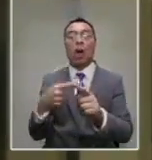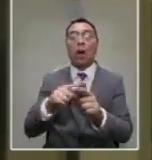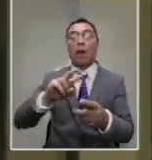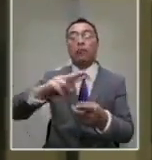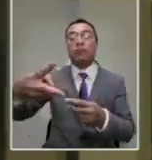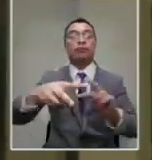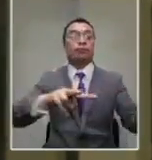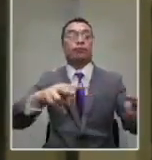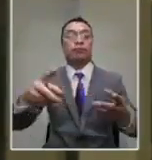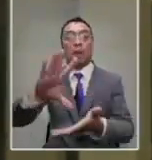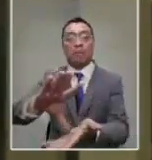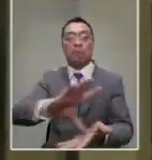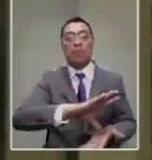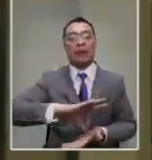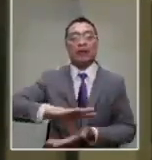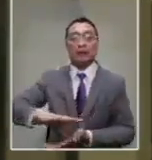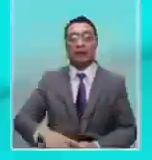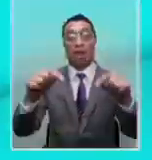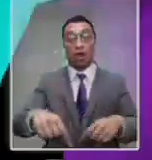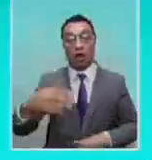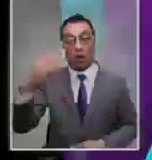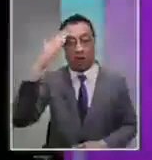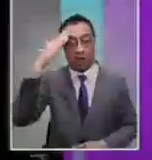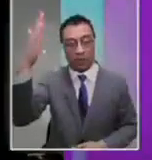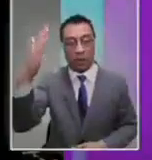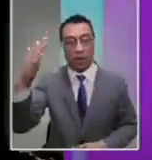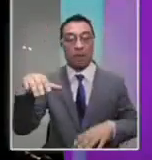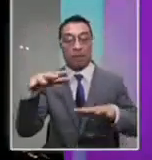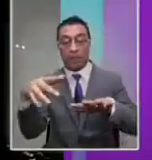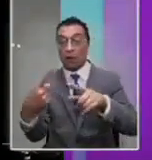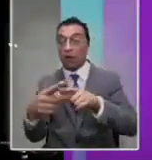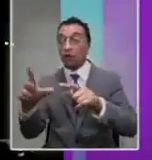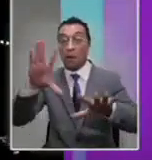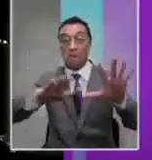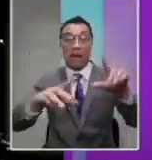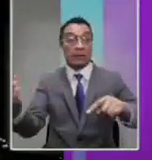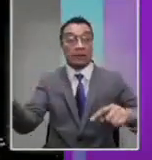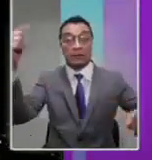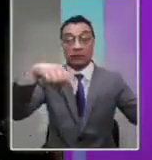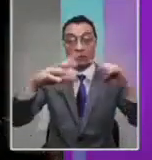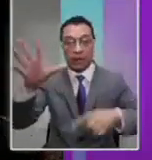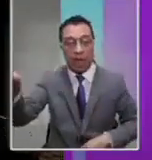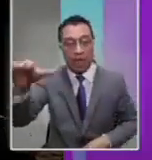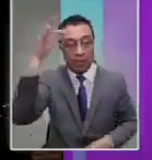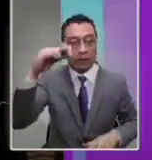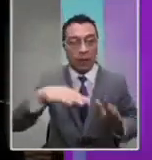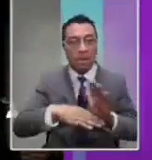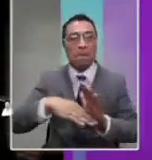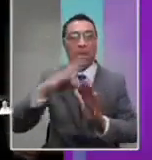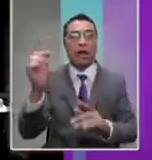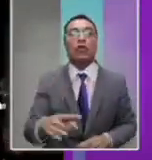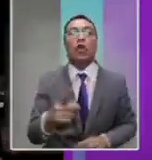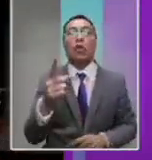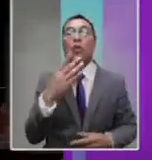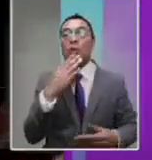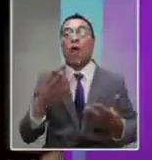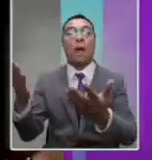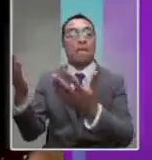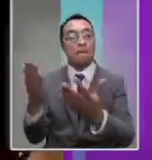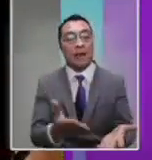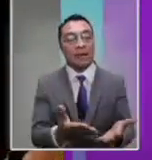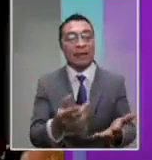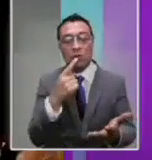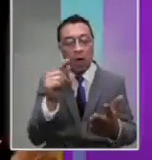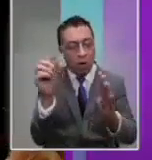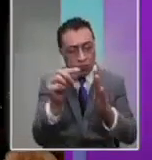internacional. Vamos a escuchar las palabras de Nina Sorensen. Hoy en día, la migración se entiende cada vez más como un